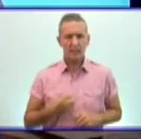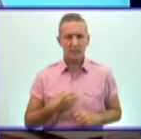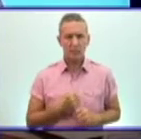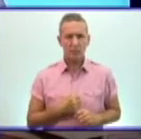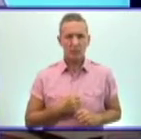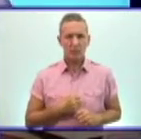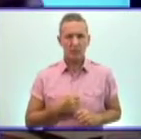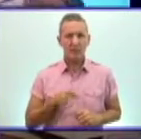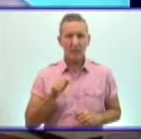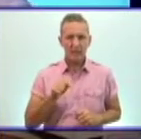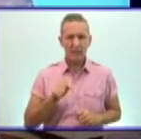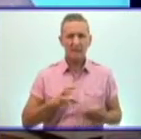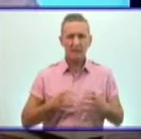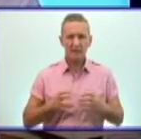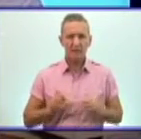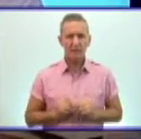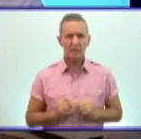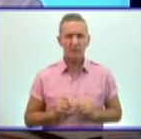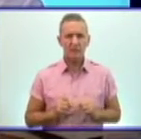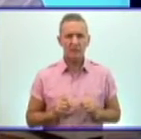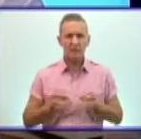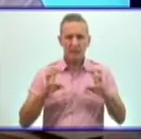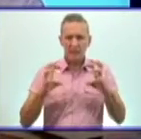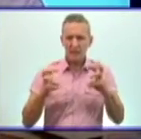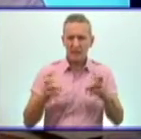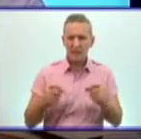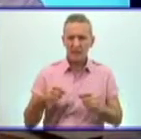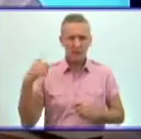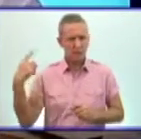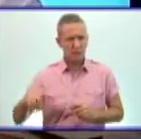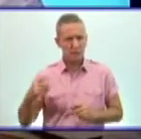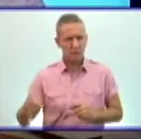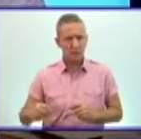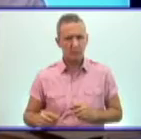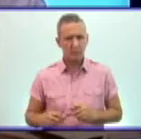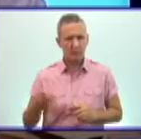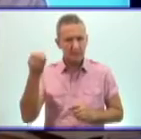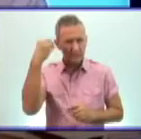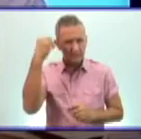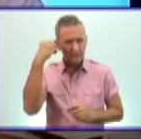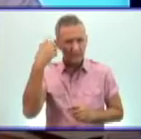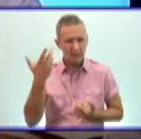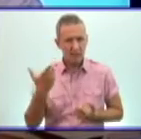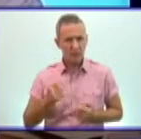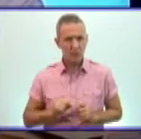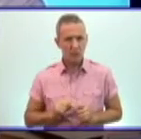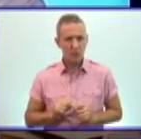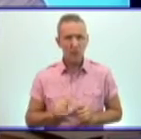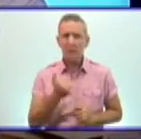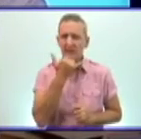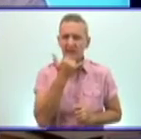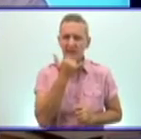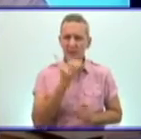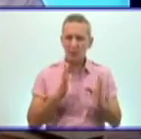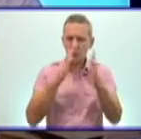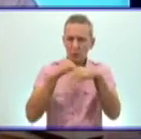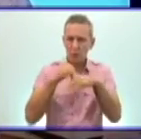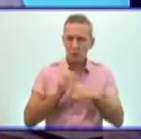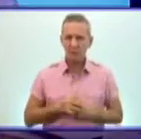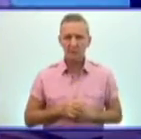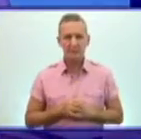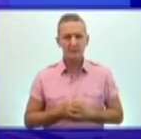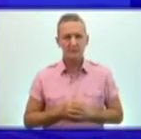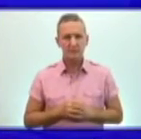pues entonces resulta novedoso y resulta práctico tenerlo en cuenta para no equivocarnos.